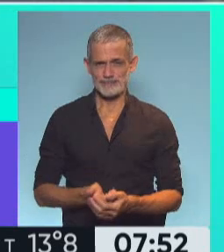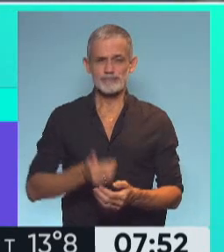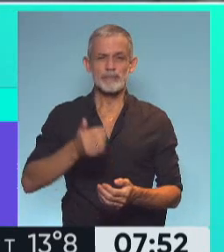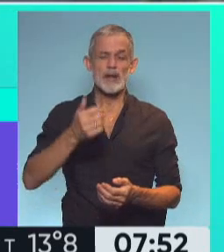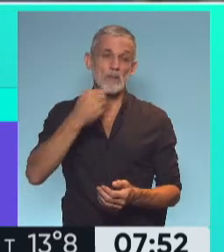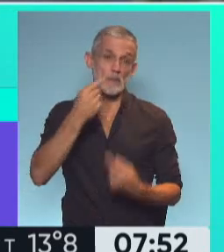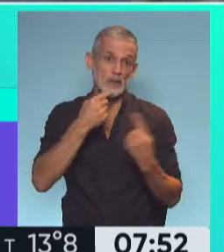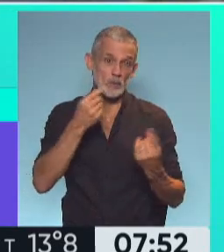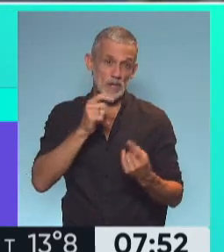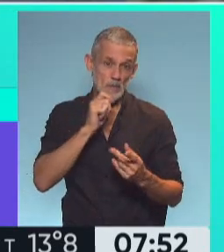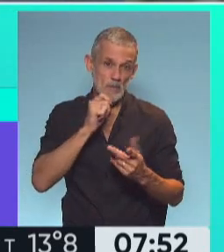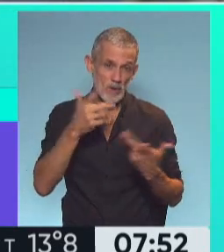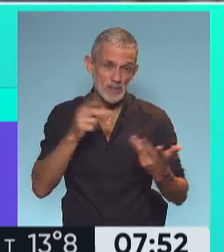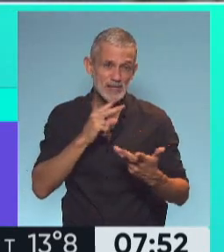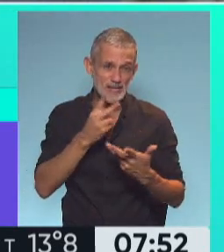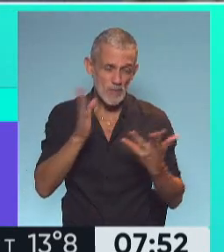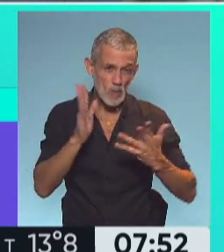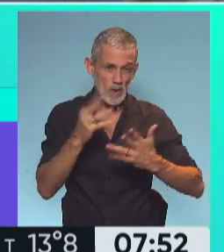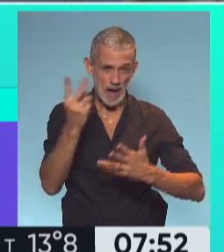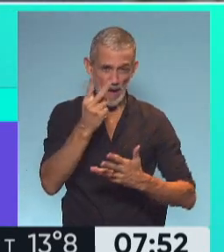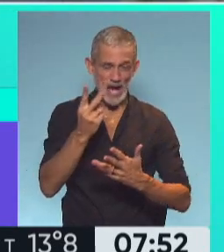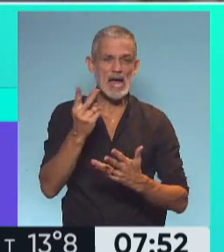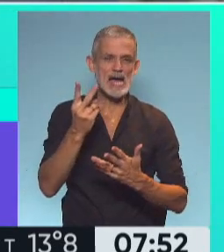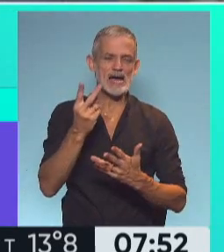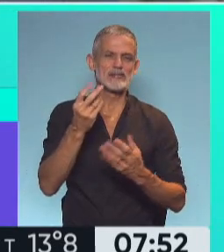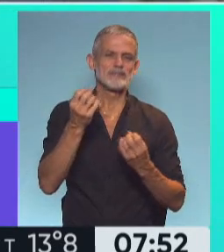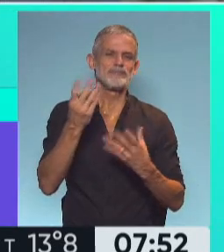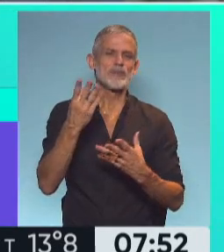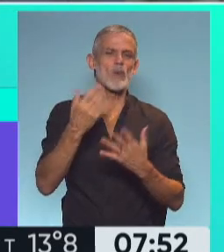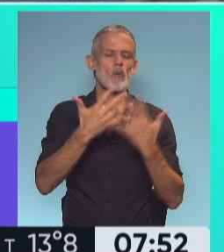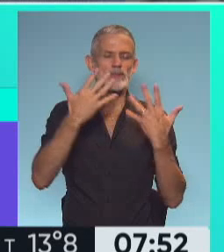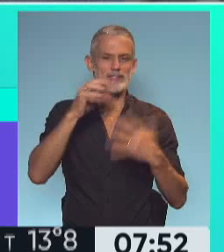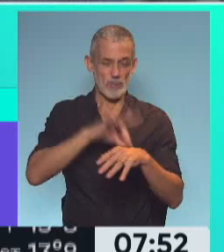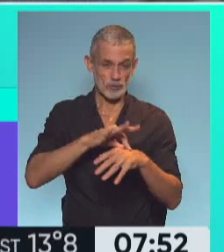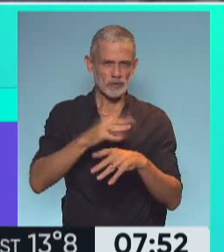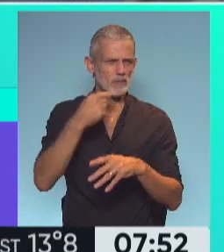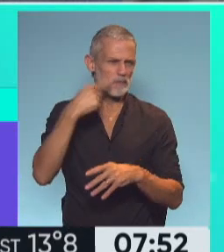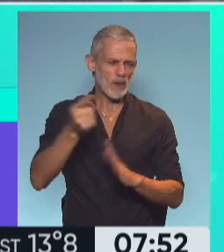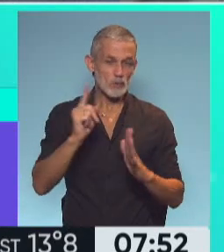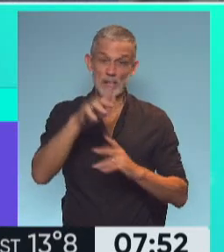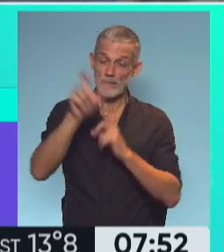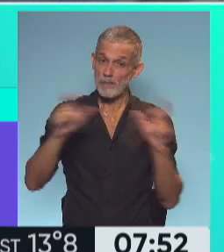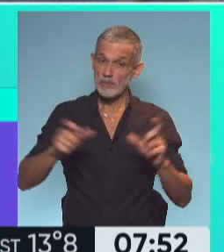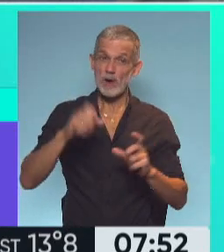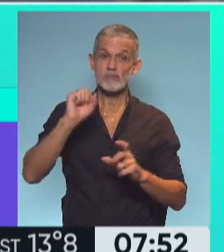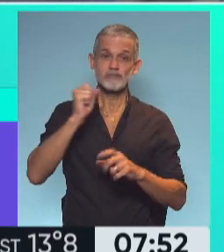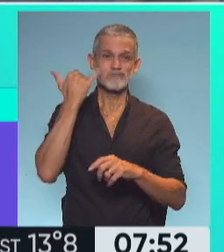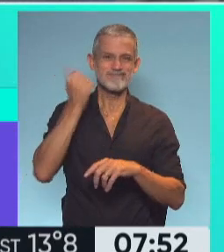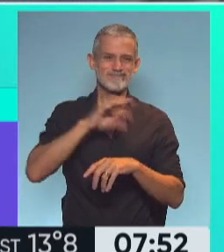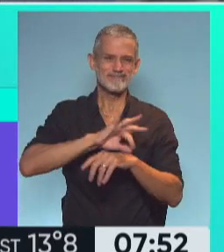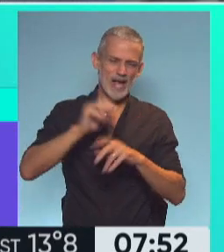Silvia, el doctor los está escuchando. Hola, ¿cómo les va? Gracias. ¿Qué tal, Flor? Muy buen día para usted, doctor, también. Consultarle, las personas que atravesaron estas